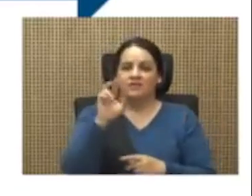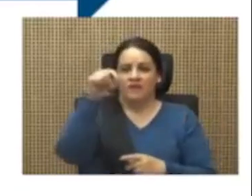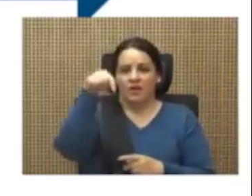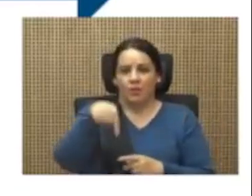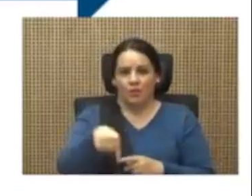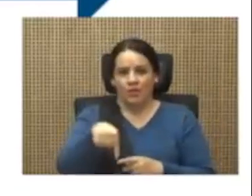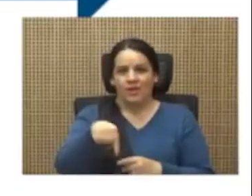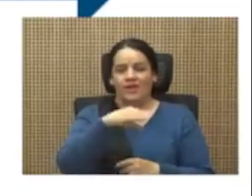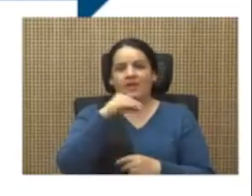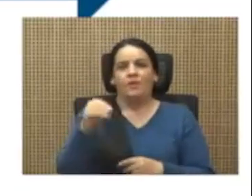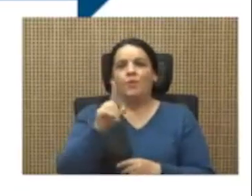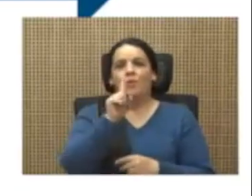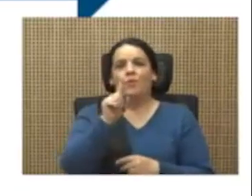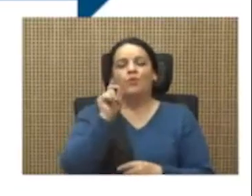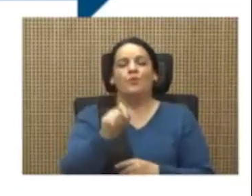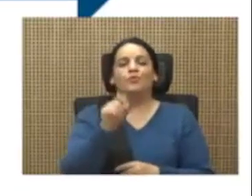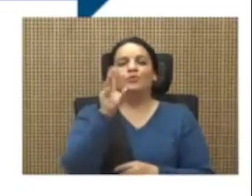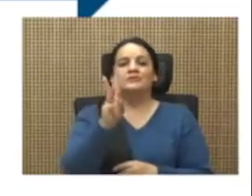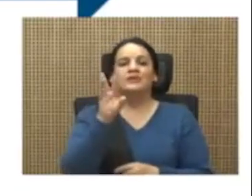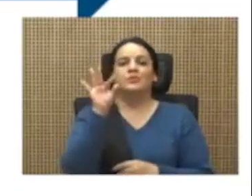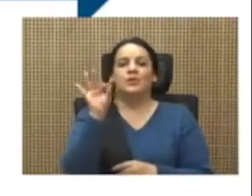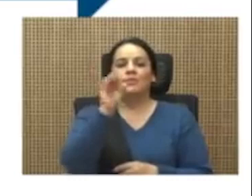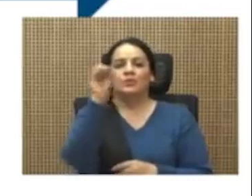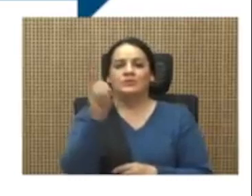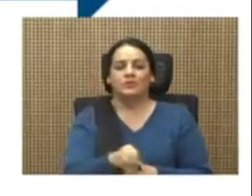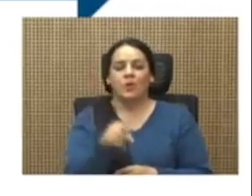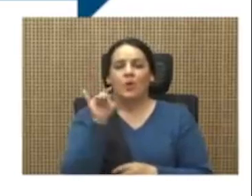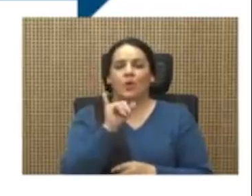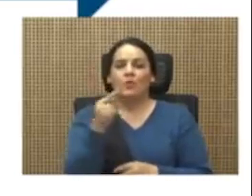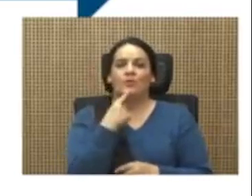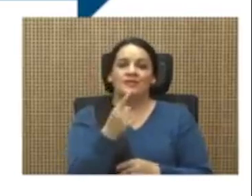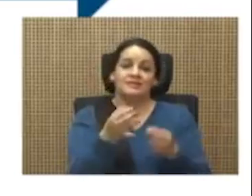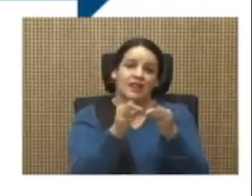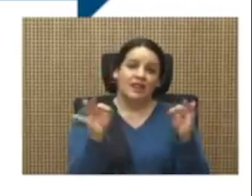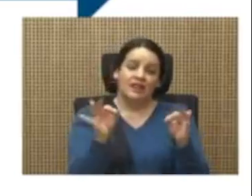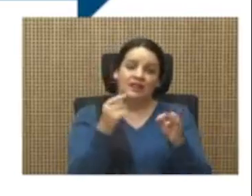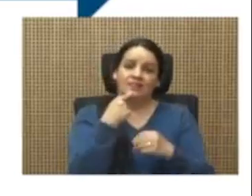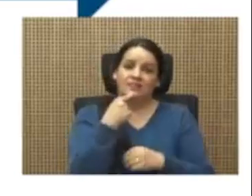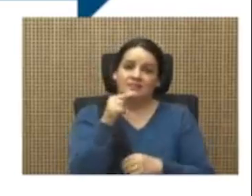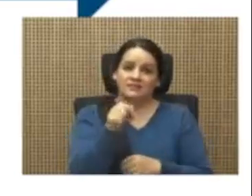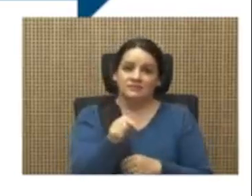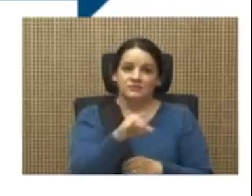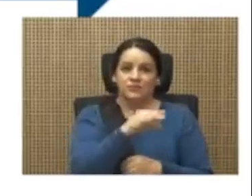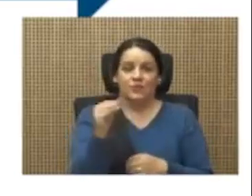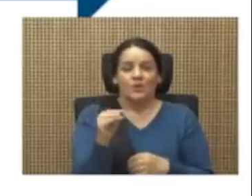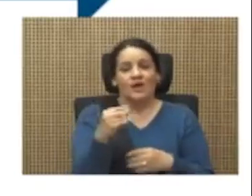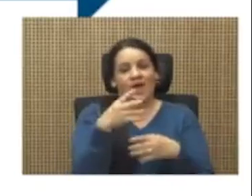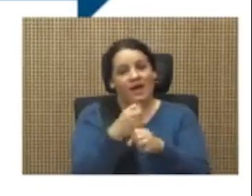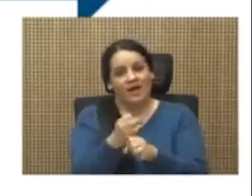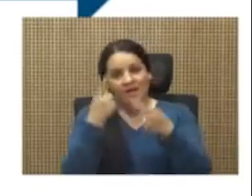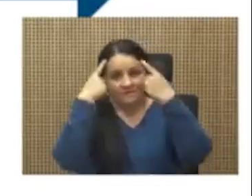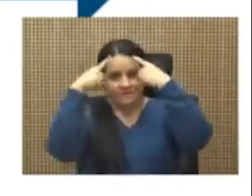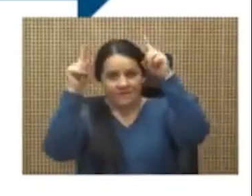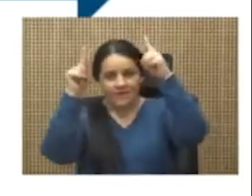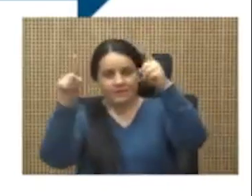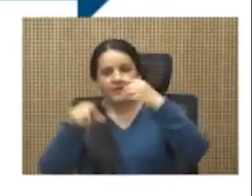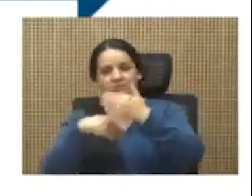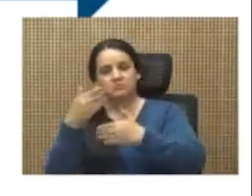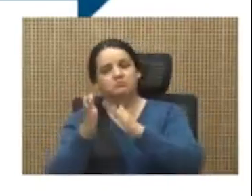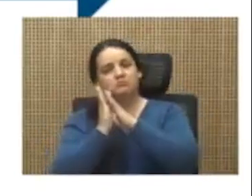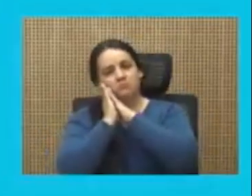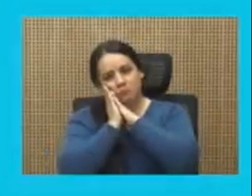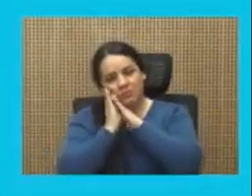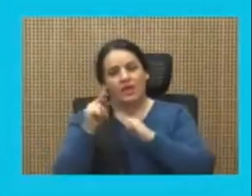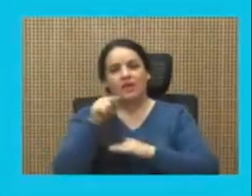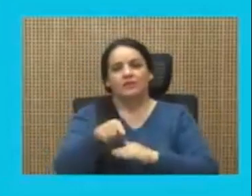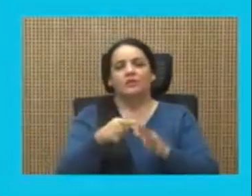por Como dice el dicho crea fama y échate a dormir ahí están las consecuencias de una descarada agenda